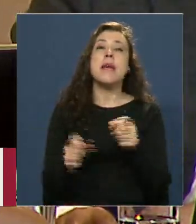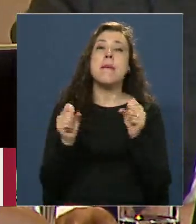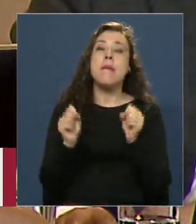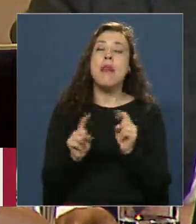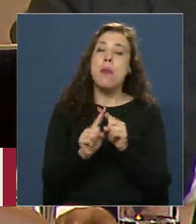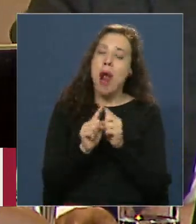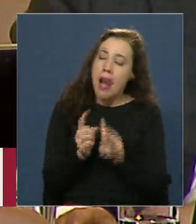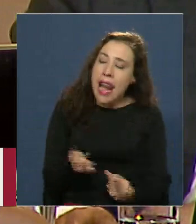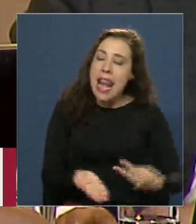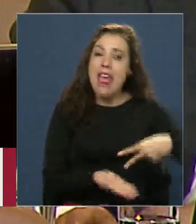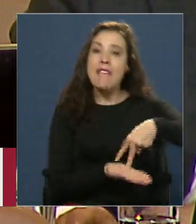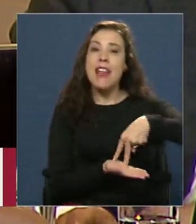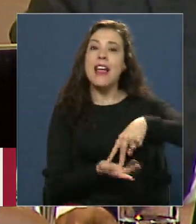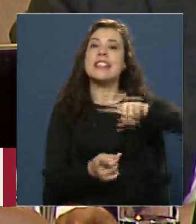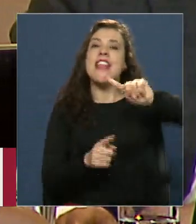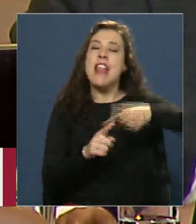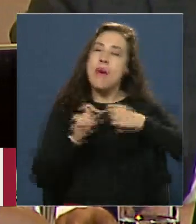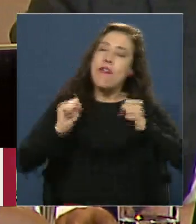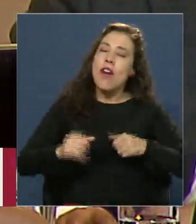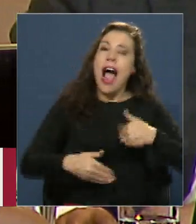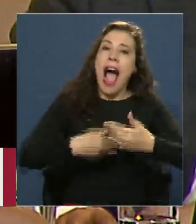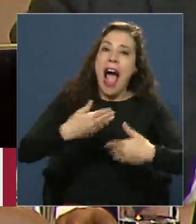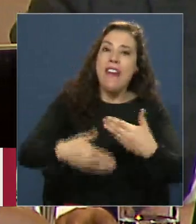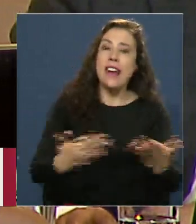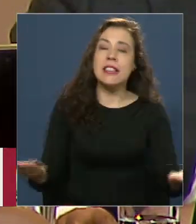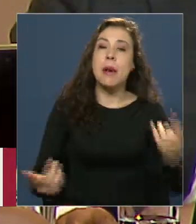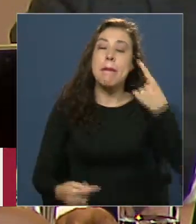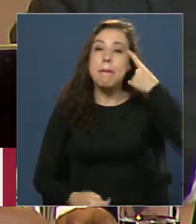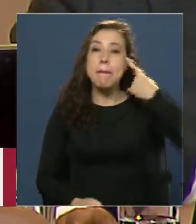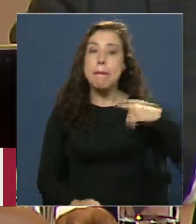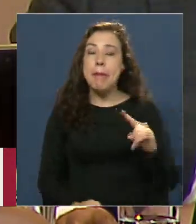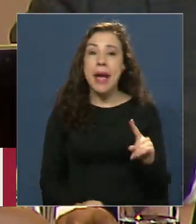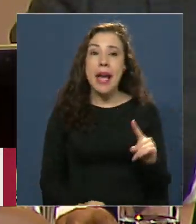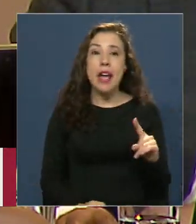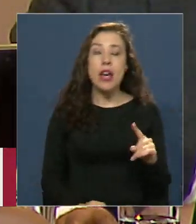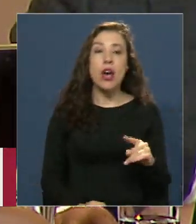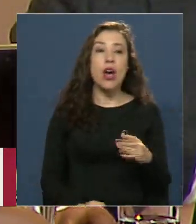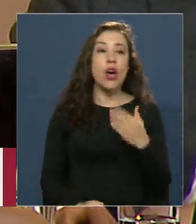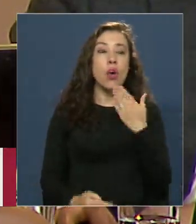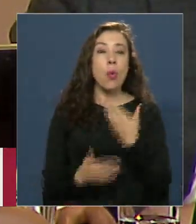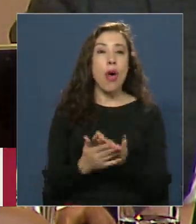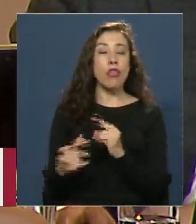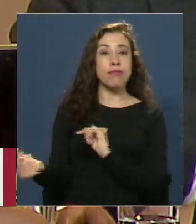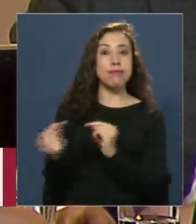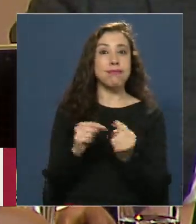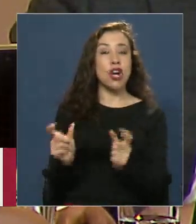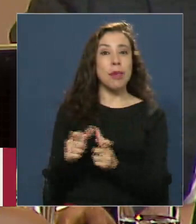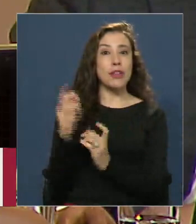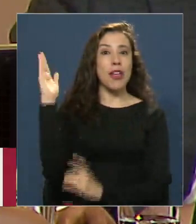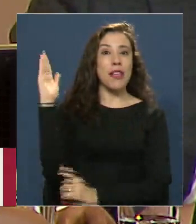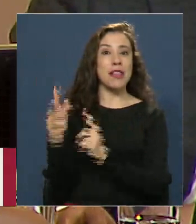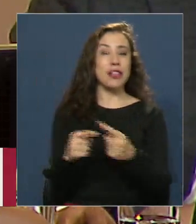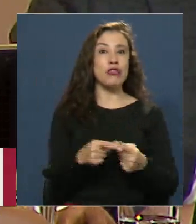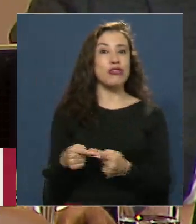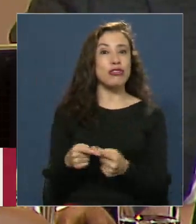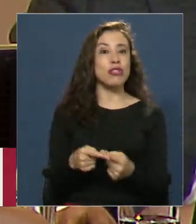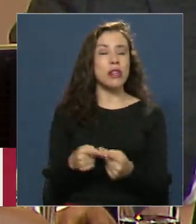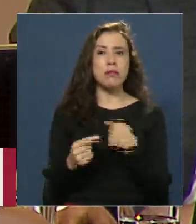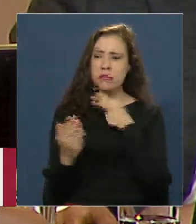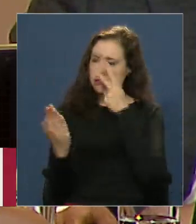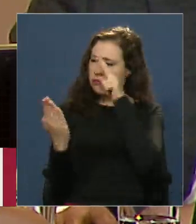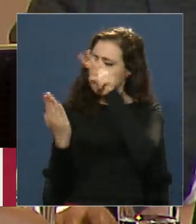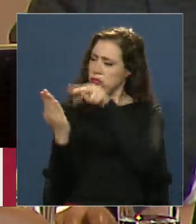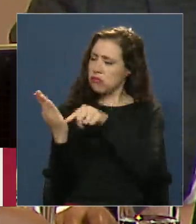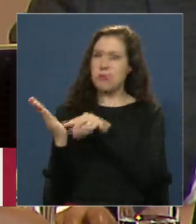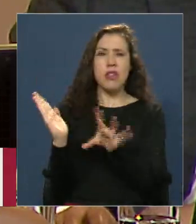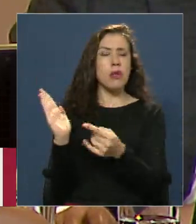ponerse de pie y volver a caminar. Sin embargo, al momento de llegar a discutirlo en la Comisión de Desarrollo Social, nos dimos cuenta